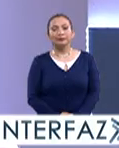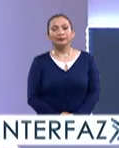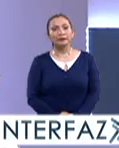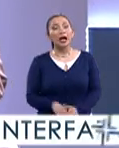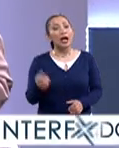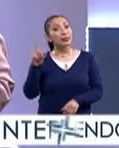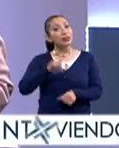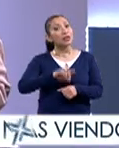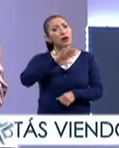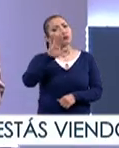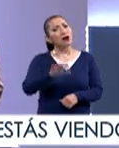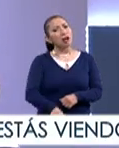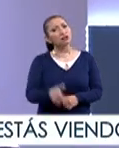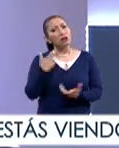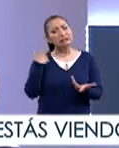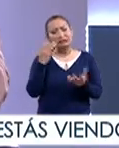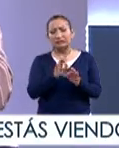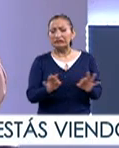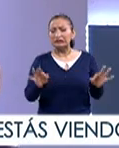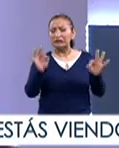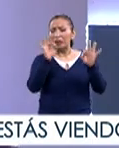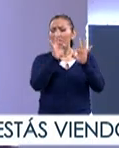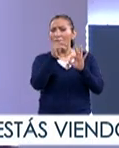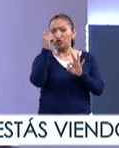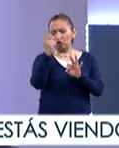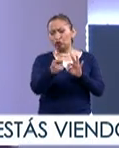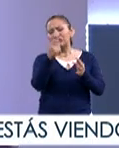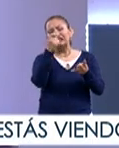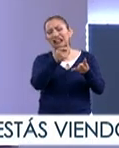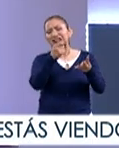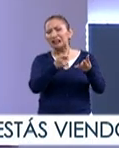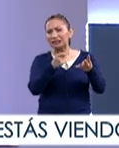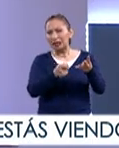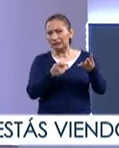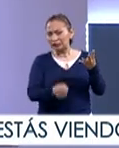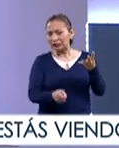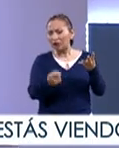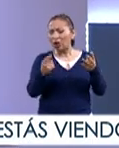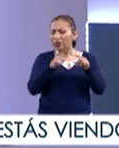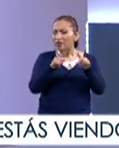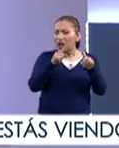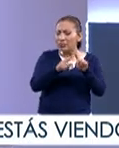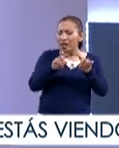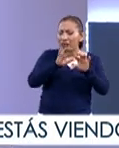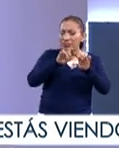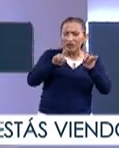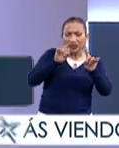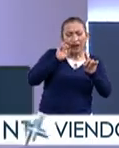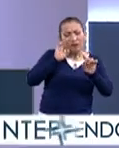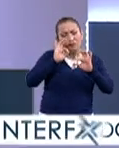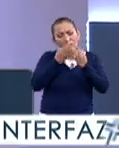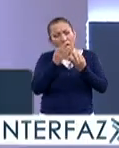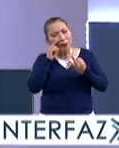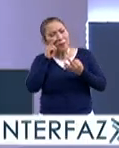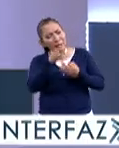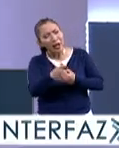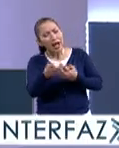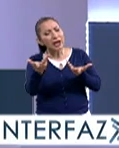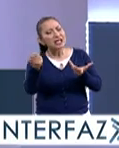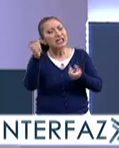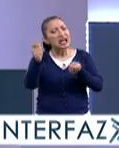Así es, el Día de Muertos y sus significados o sus pues también formas de apreciarse, vivirlo